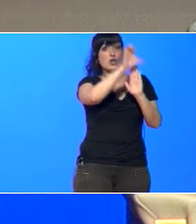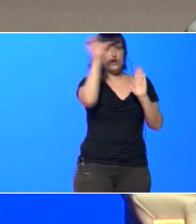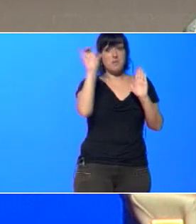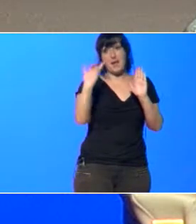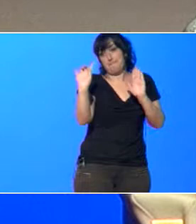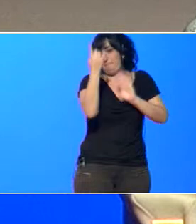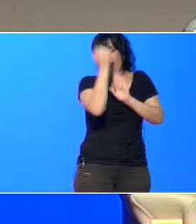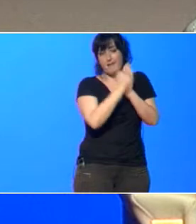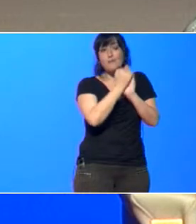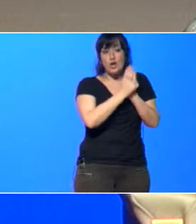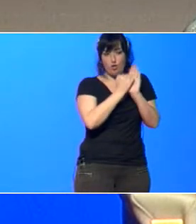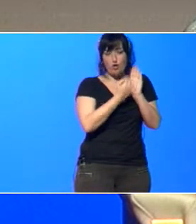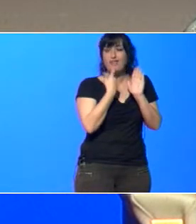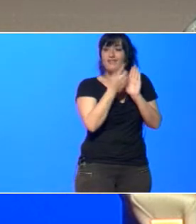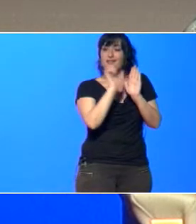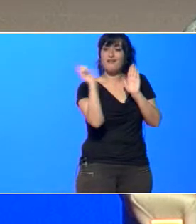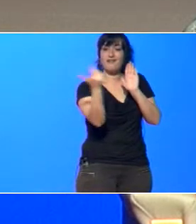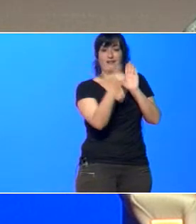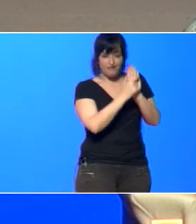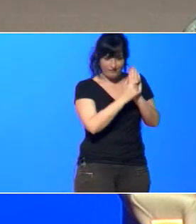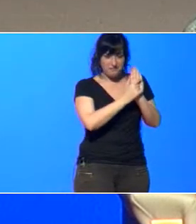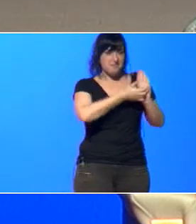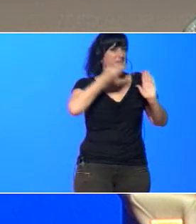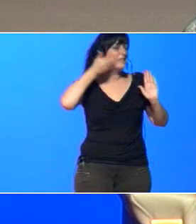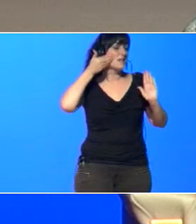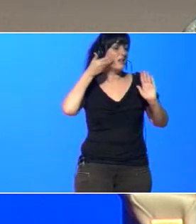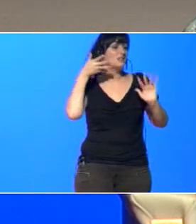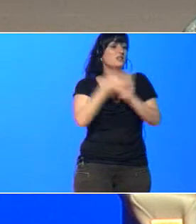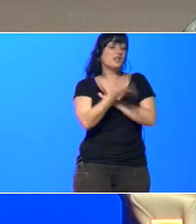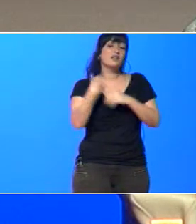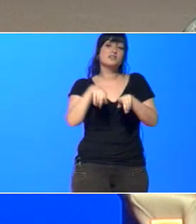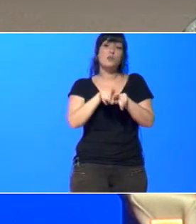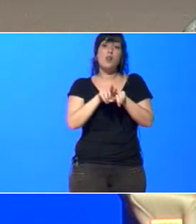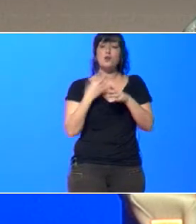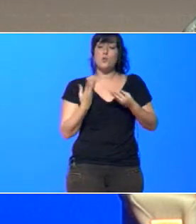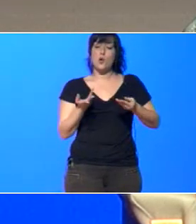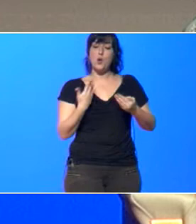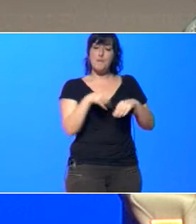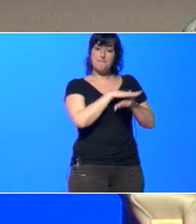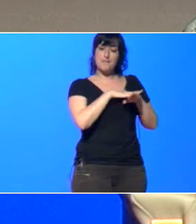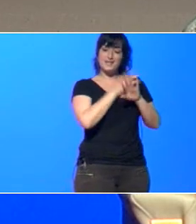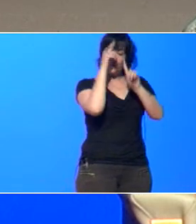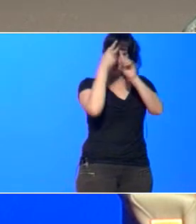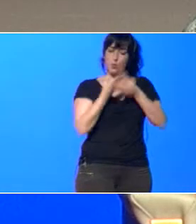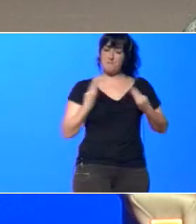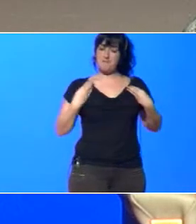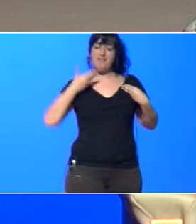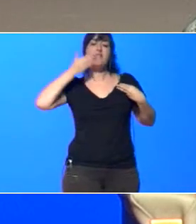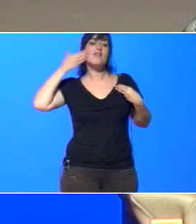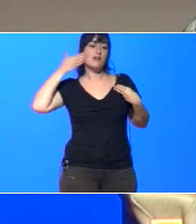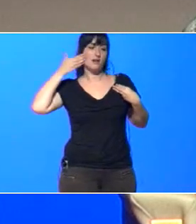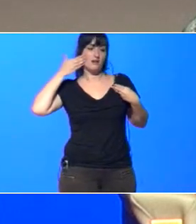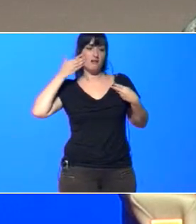borrador, aparecía esa palabra y se decía que era tener soportes para una vida digna. Eso era dignidad. Eso tenía que